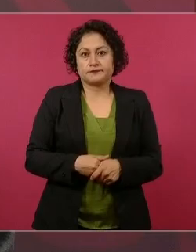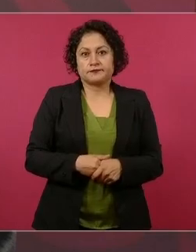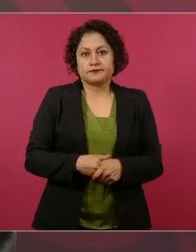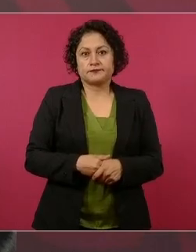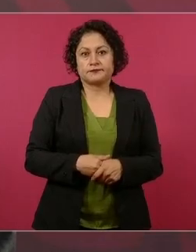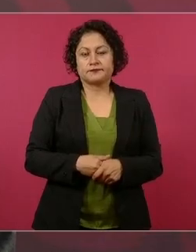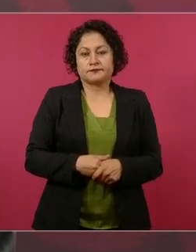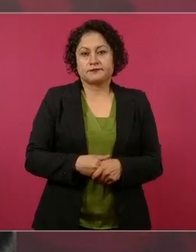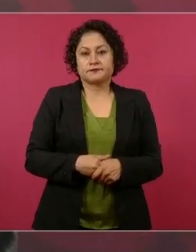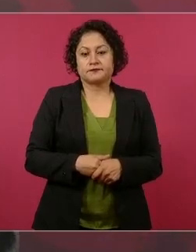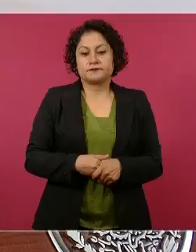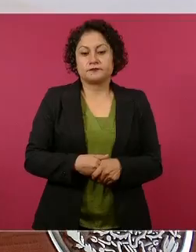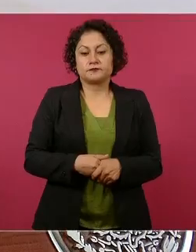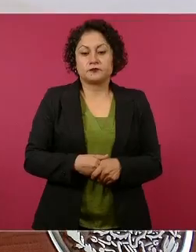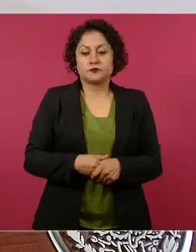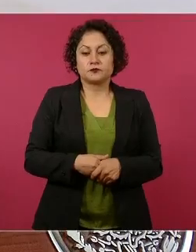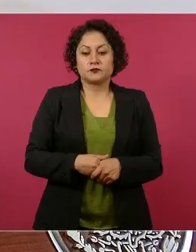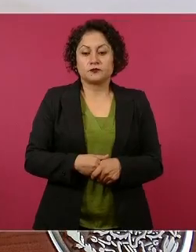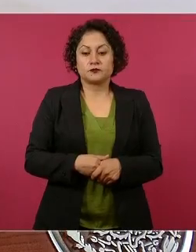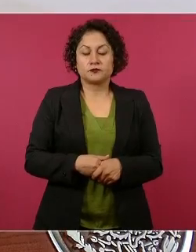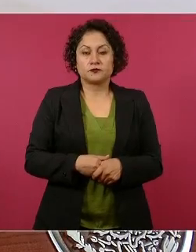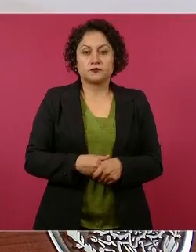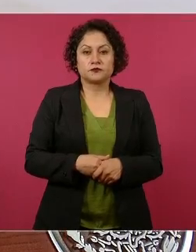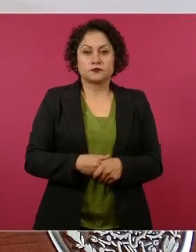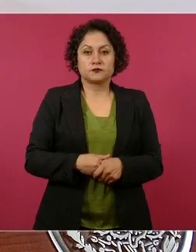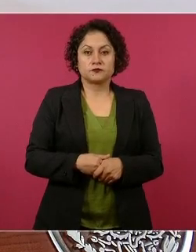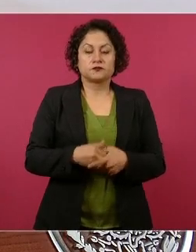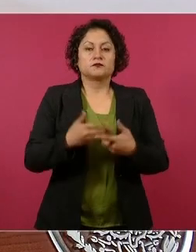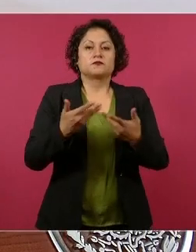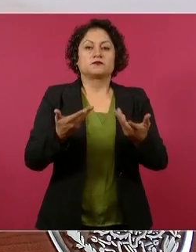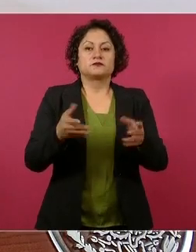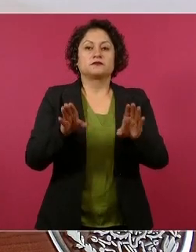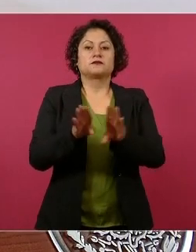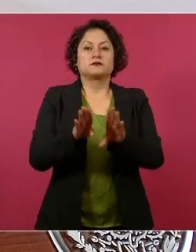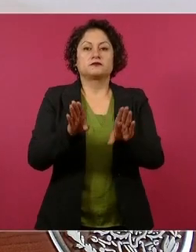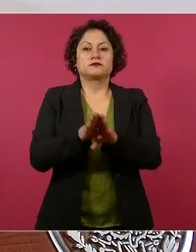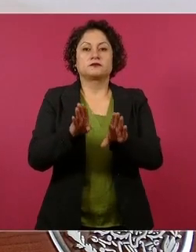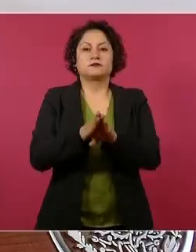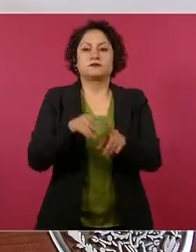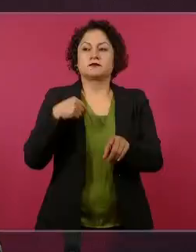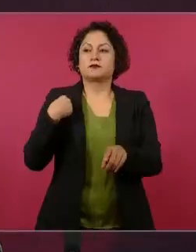¿Para qué va a estar uno en puertas de autoridad?